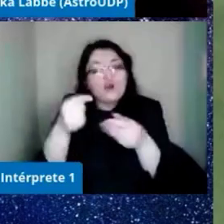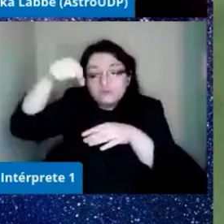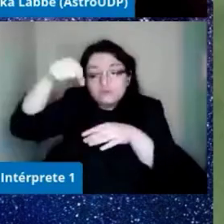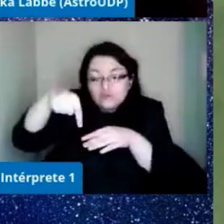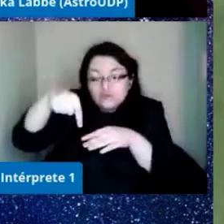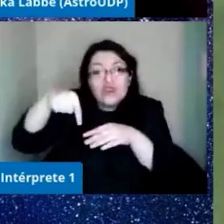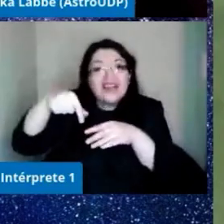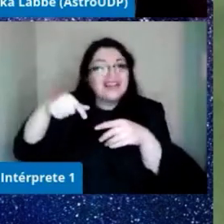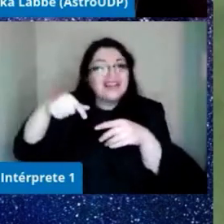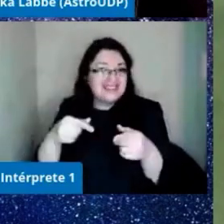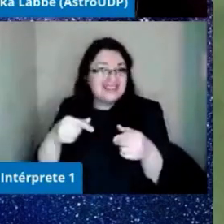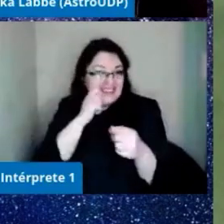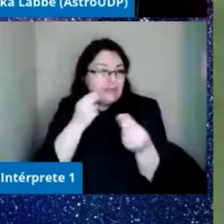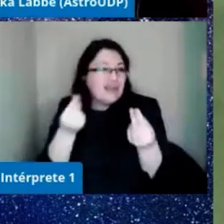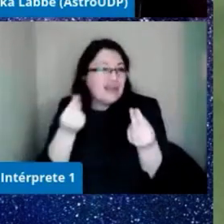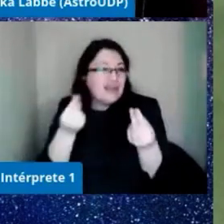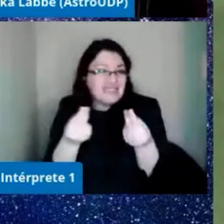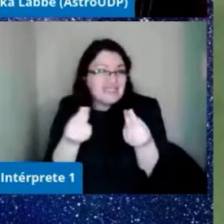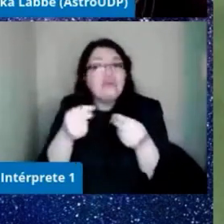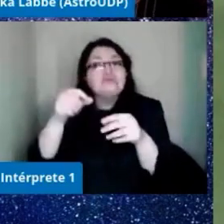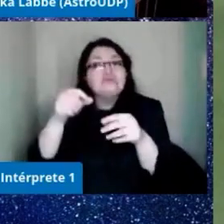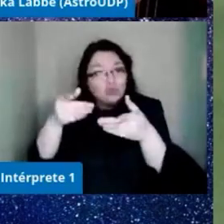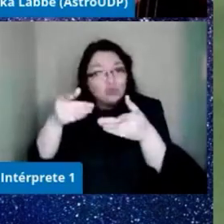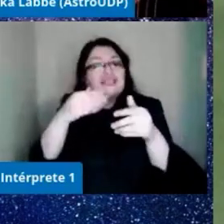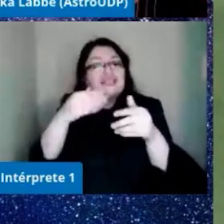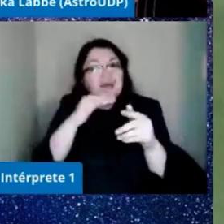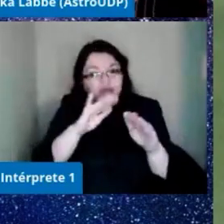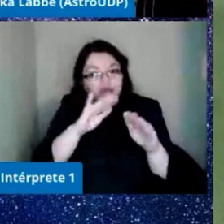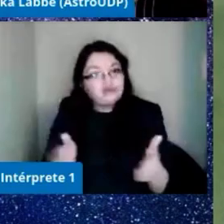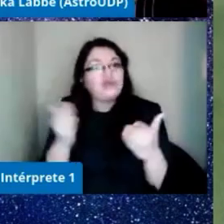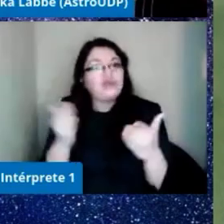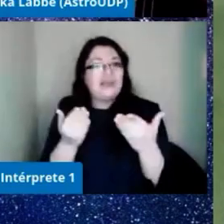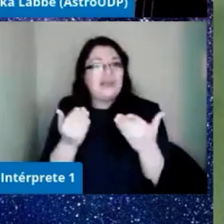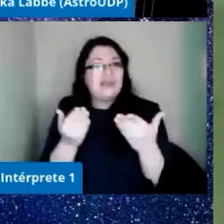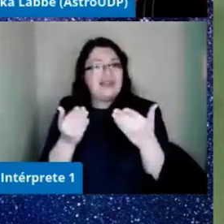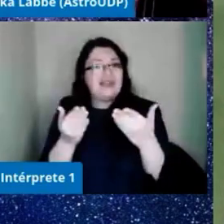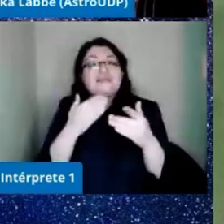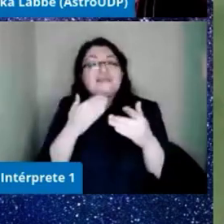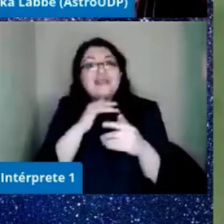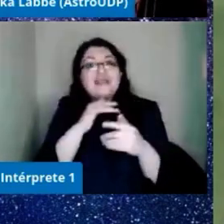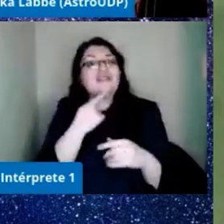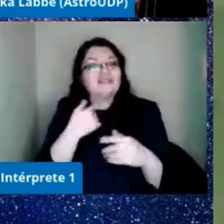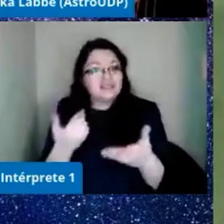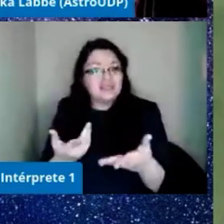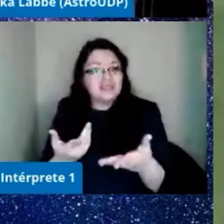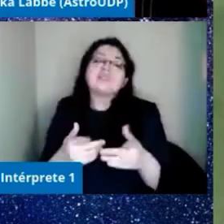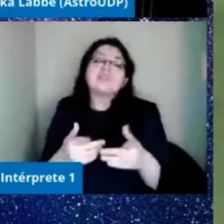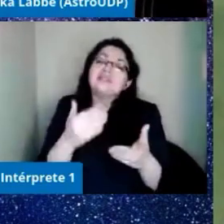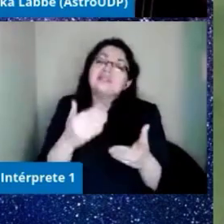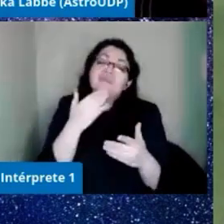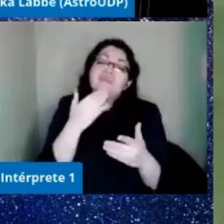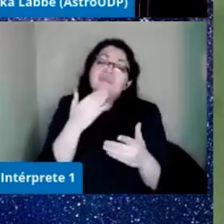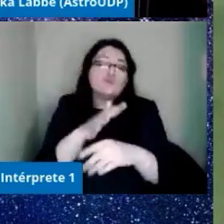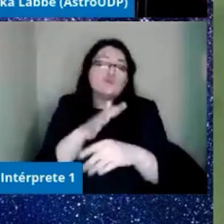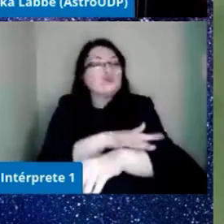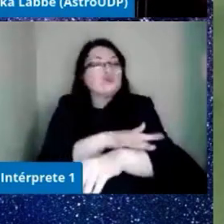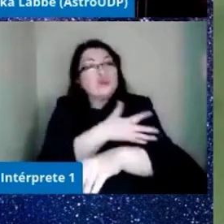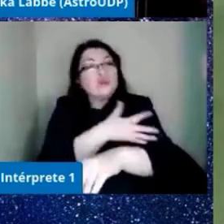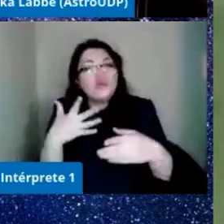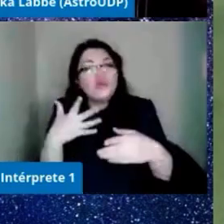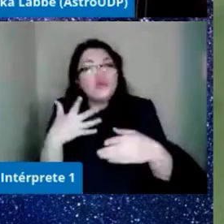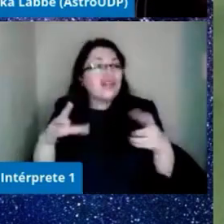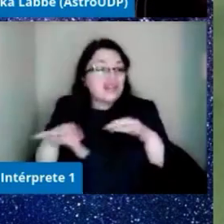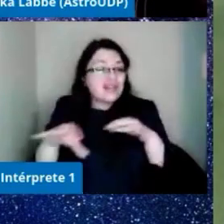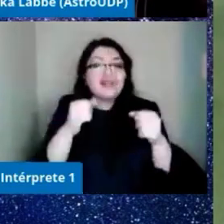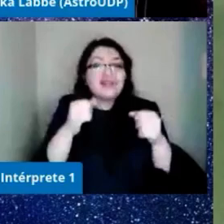también se van a entusiasmar con esto, también les va a gustar. Así que también eso me emociona mucho a mí personalmente, de que las cosas se vayan compartiendo a ese